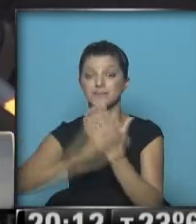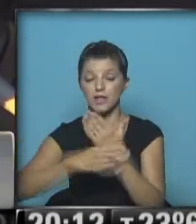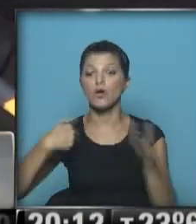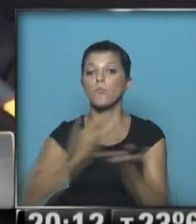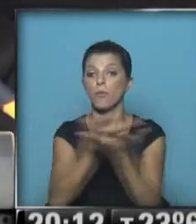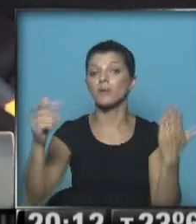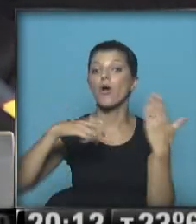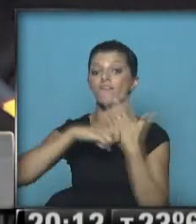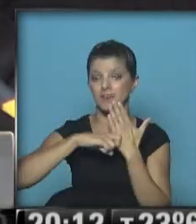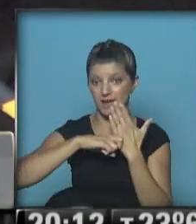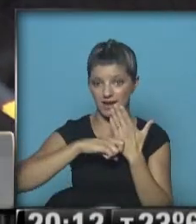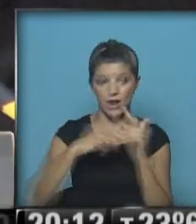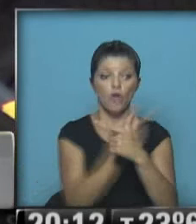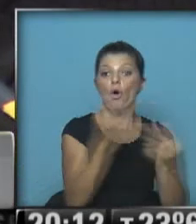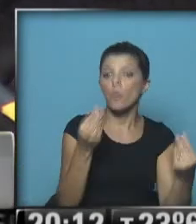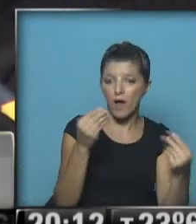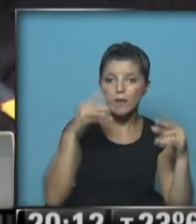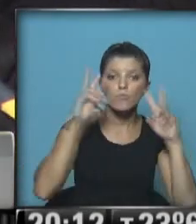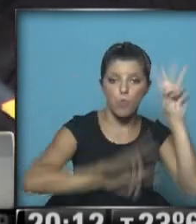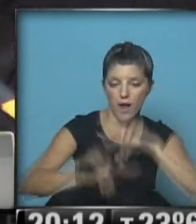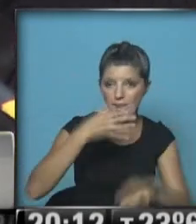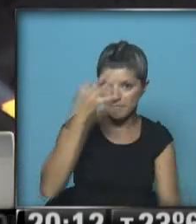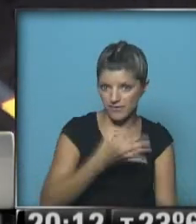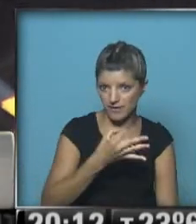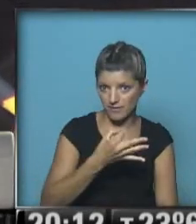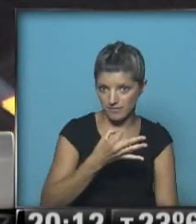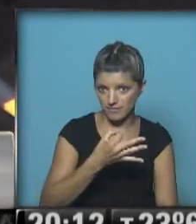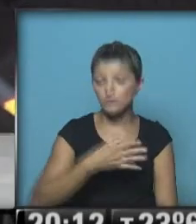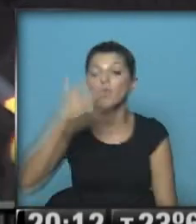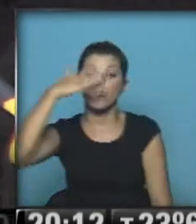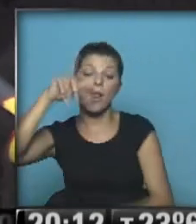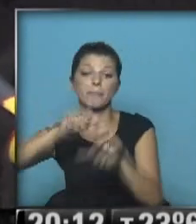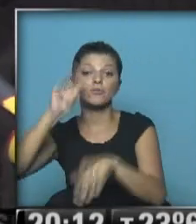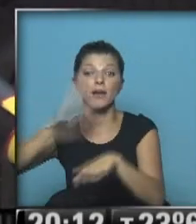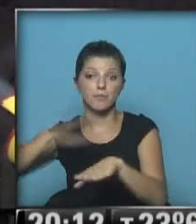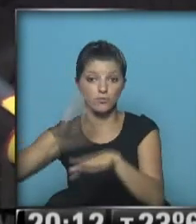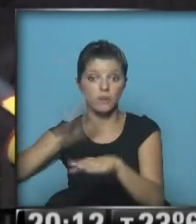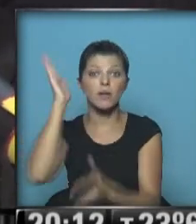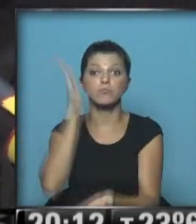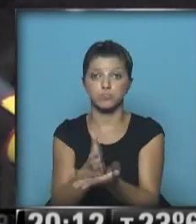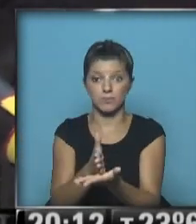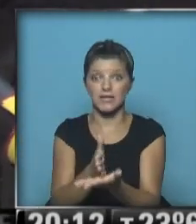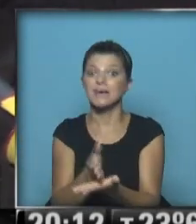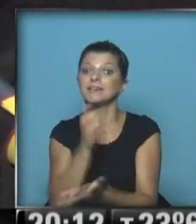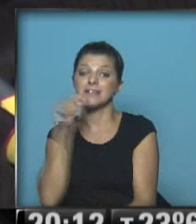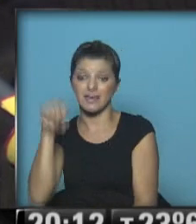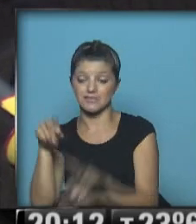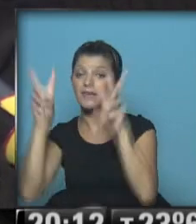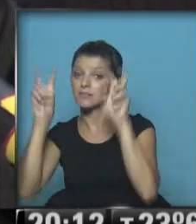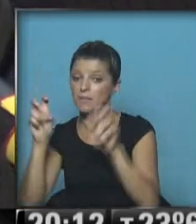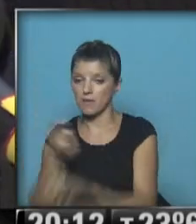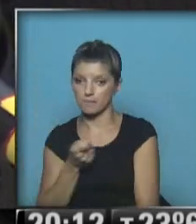y en su caso la condena de todos los responsables si estamos ante un hecho criminal